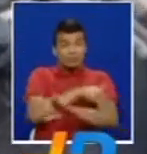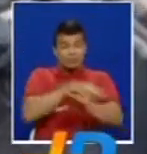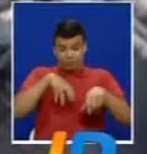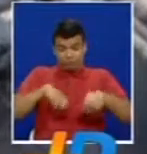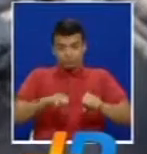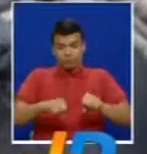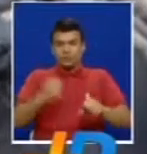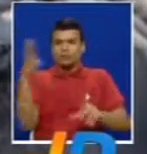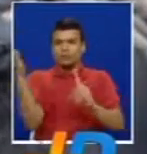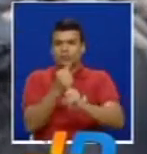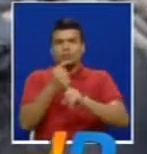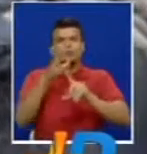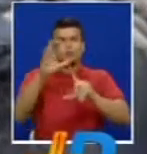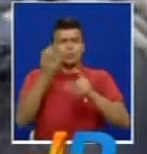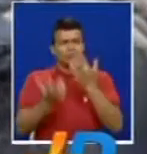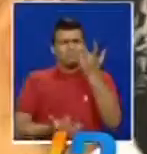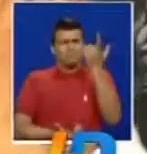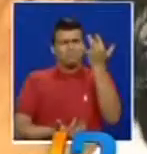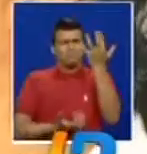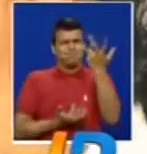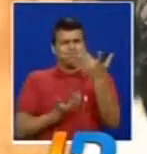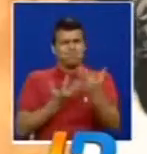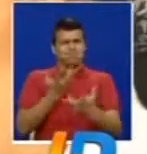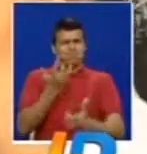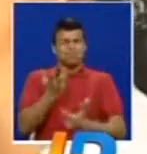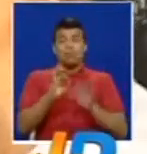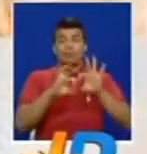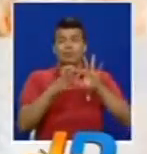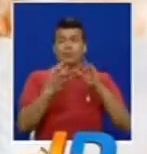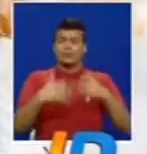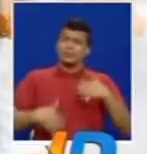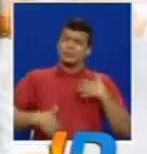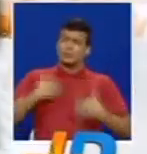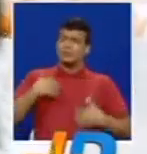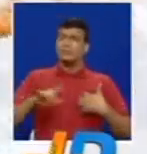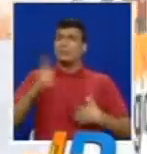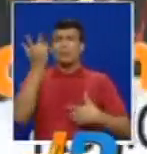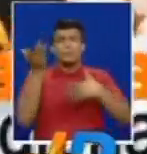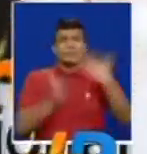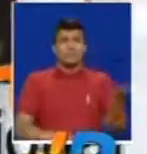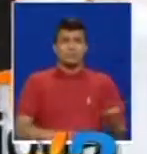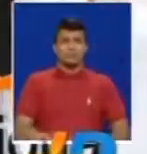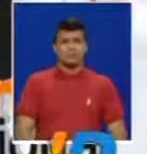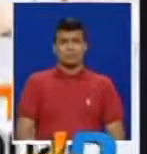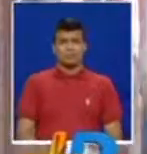que se movilizaba en zona rural de ese municipio. La familia teme por la vida de Jimmy Chávez.